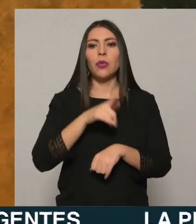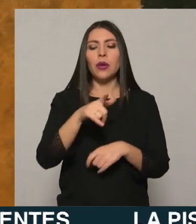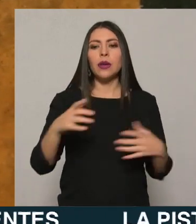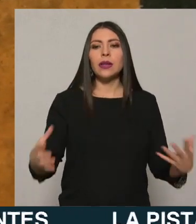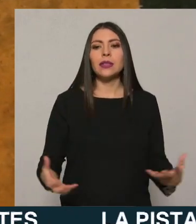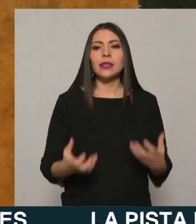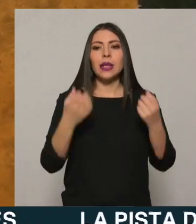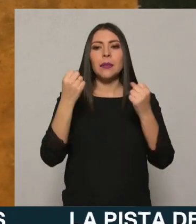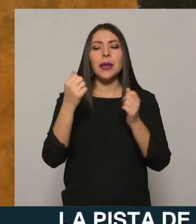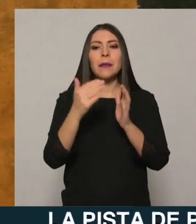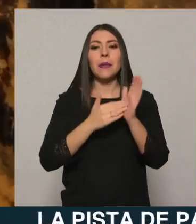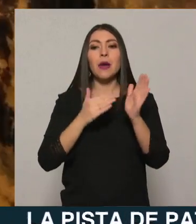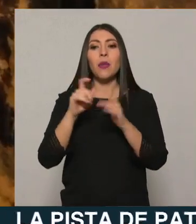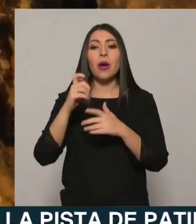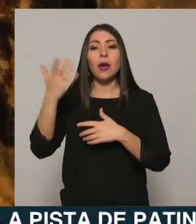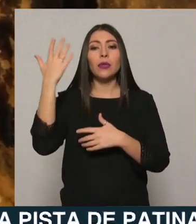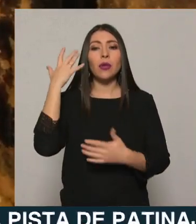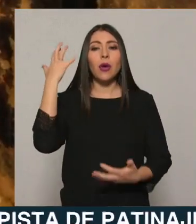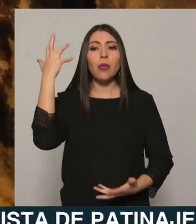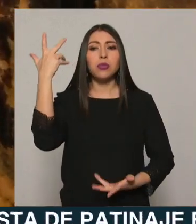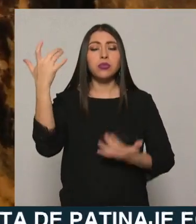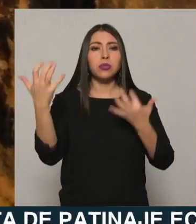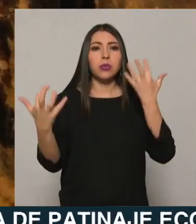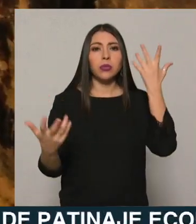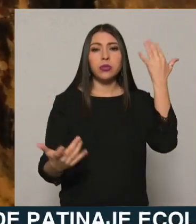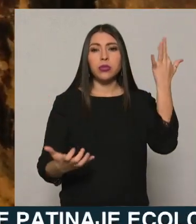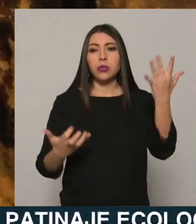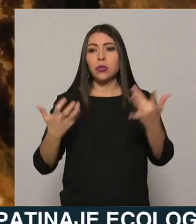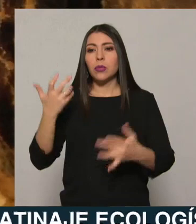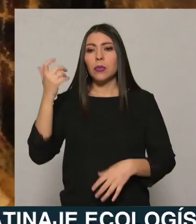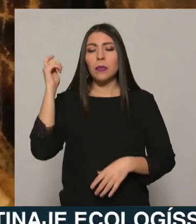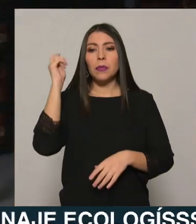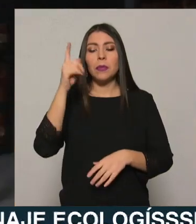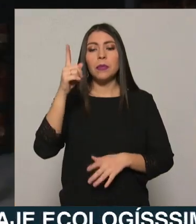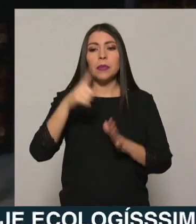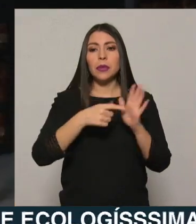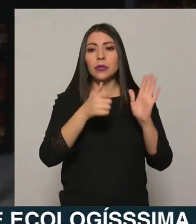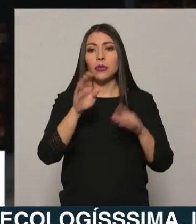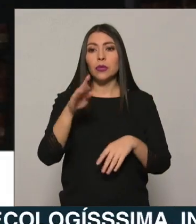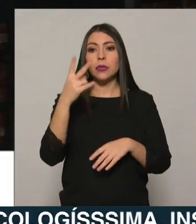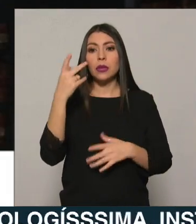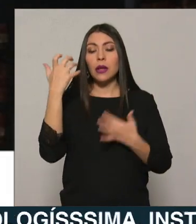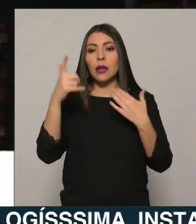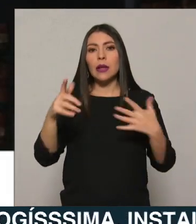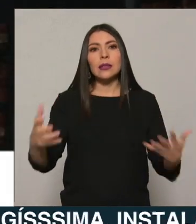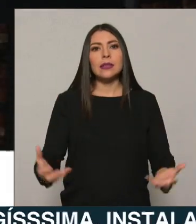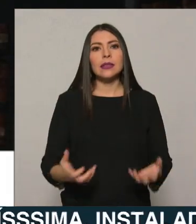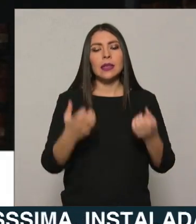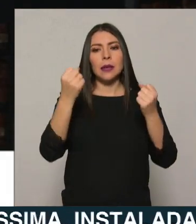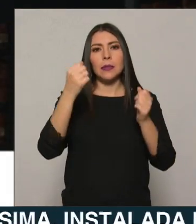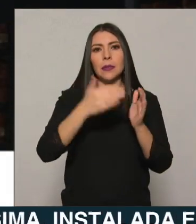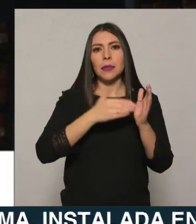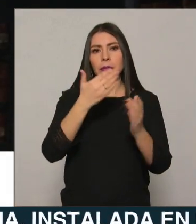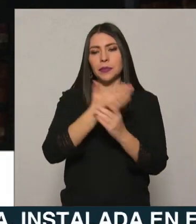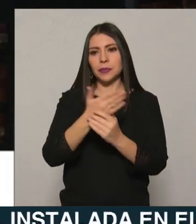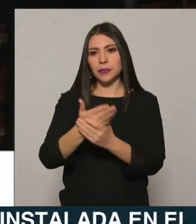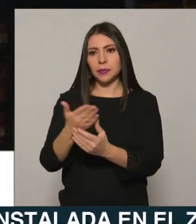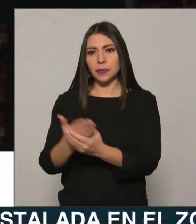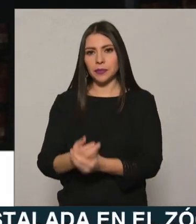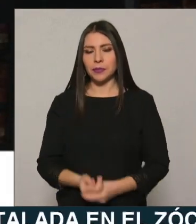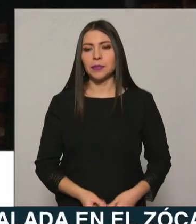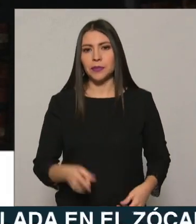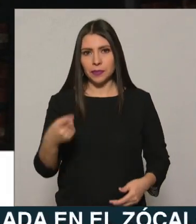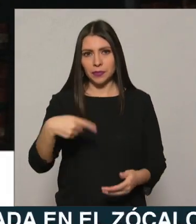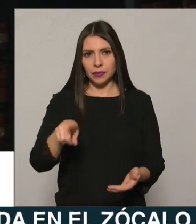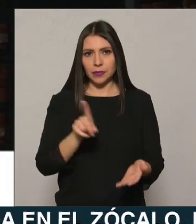del incendio del Palacio Virreinal de un motín en 1692. Lo maravilloso de este archivo es que su historia va